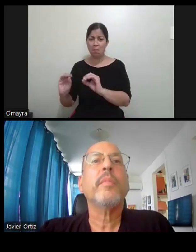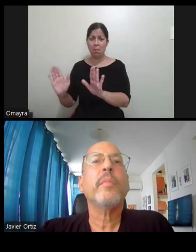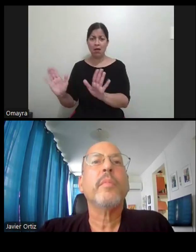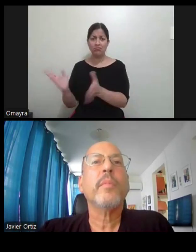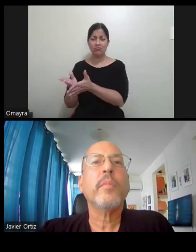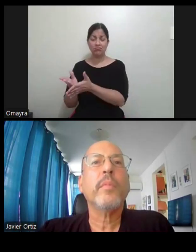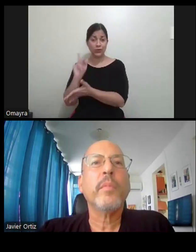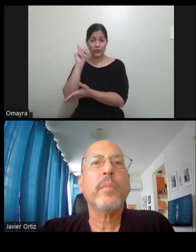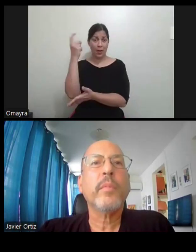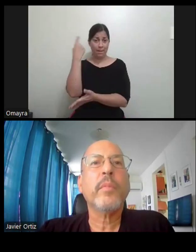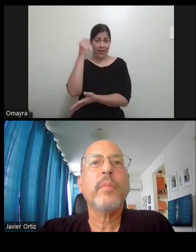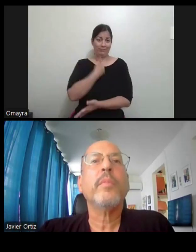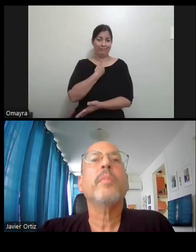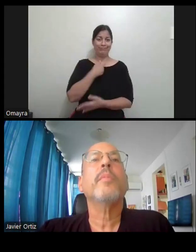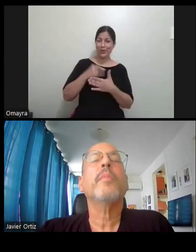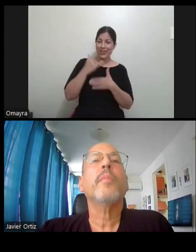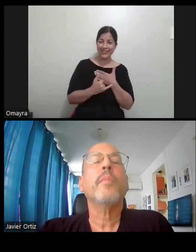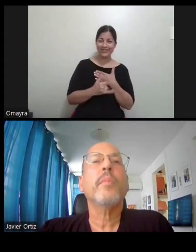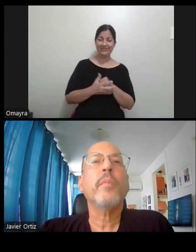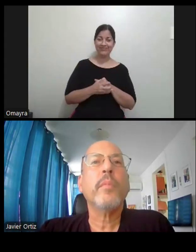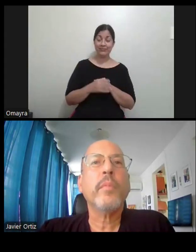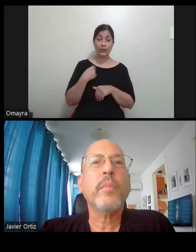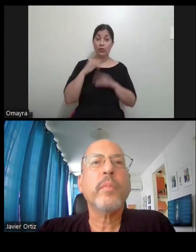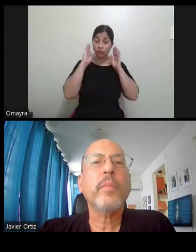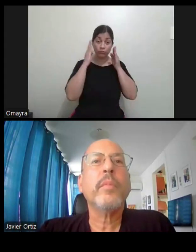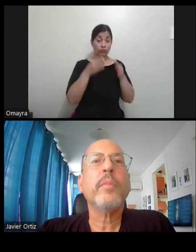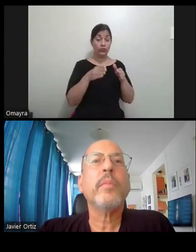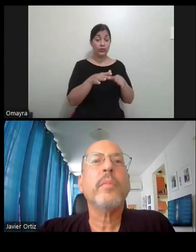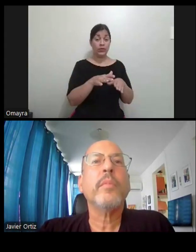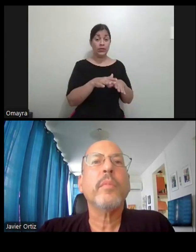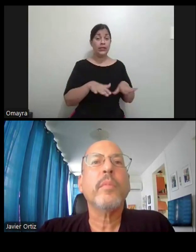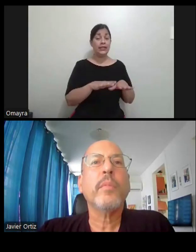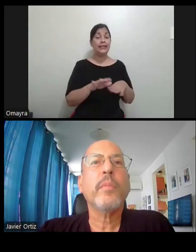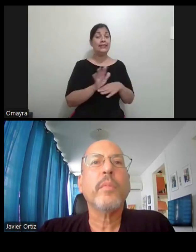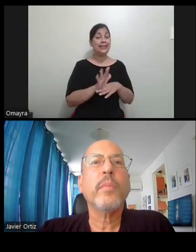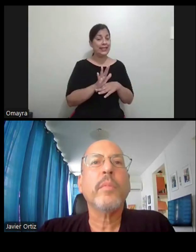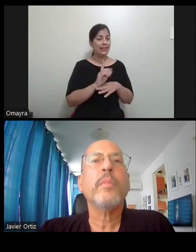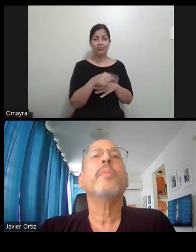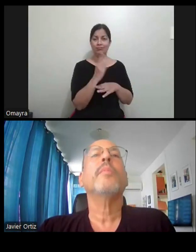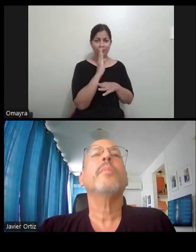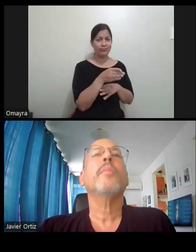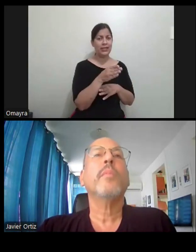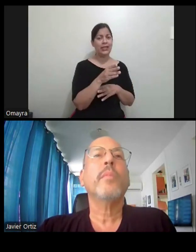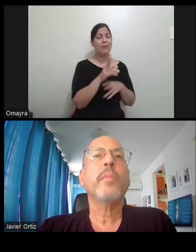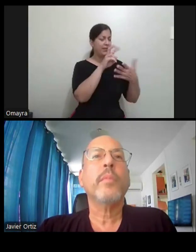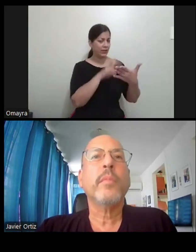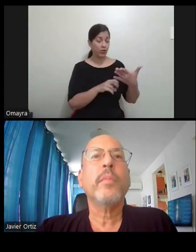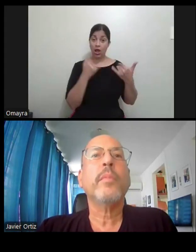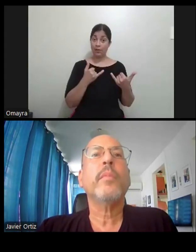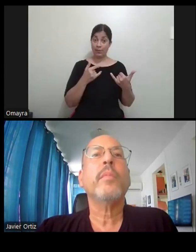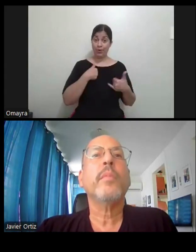fuera para mis proyectos, y me iba a dedicar en el área del cine a la investigación. Así que en el cine ahora mismo